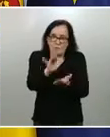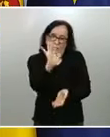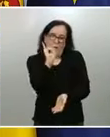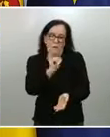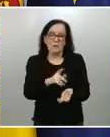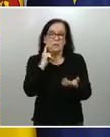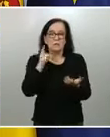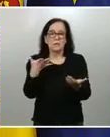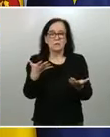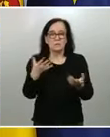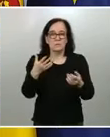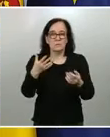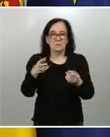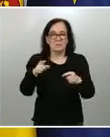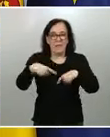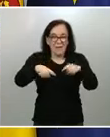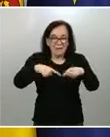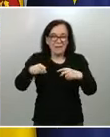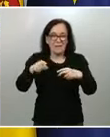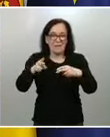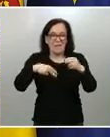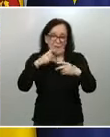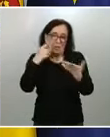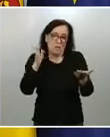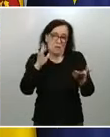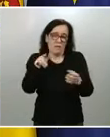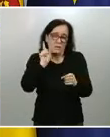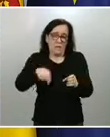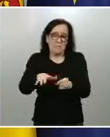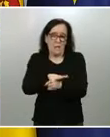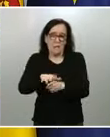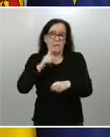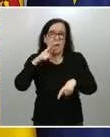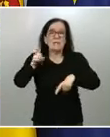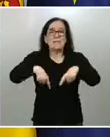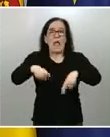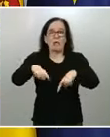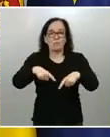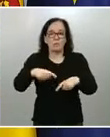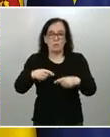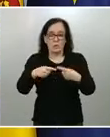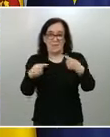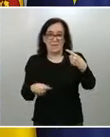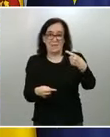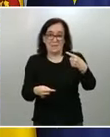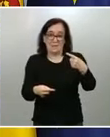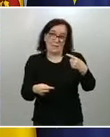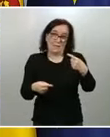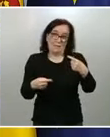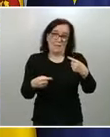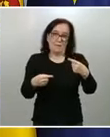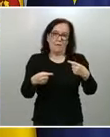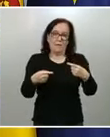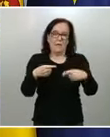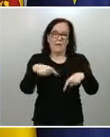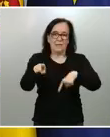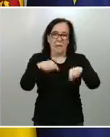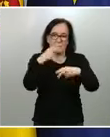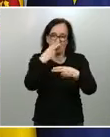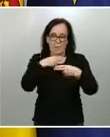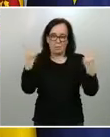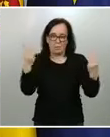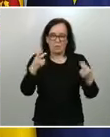infraestructuras sino también en el ámbito lógicamente del transporte que está en déficit del transporte público pero vamos a intentar